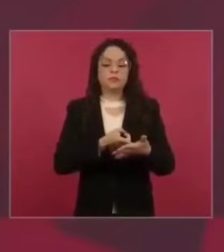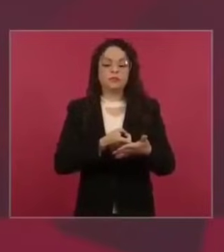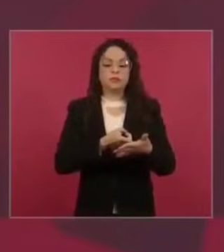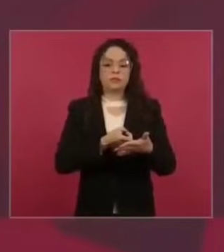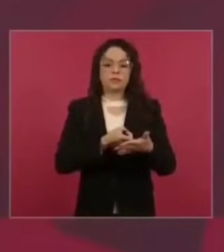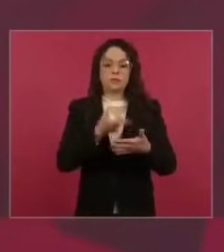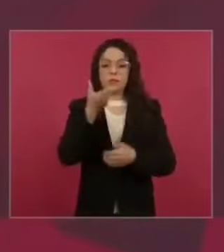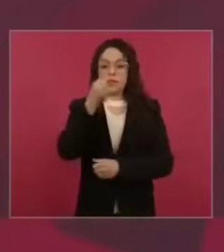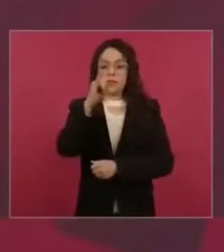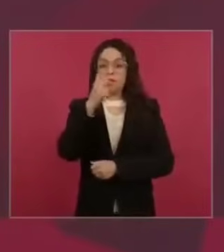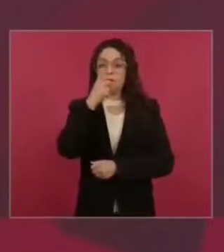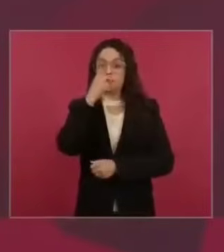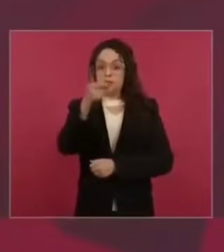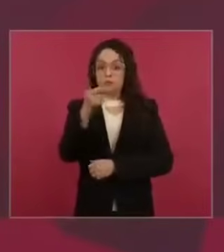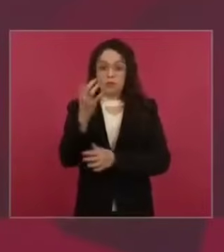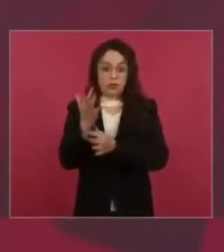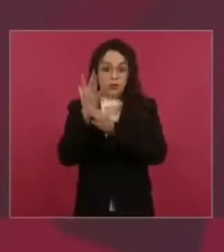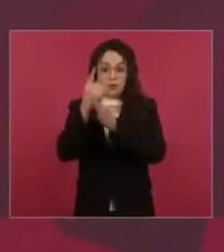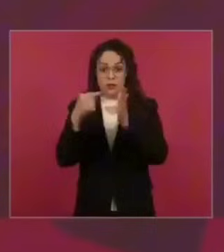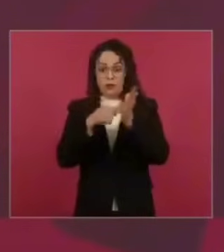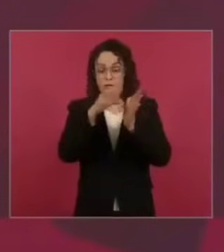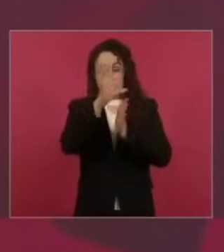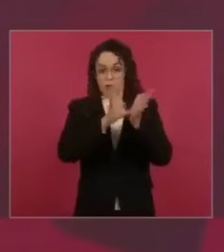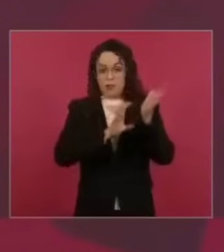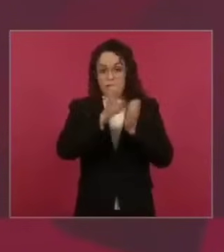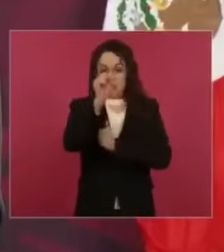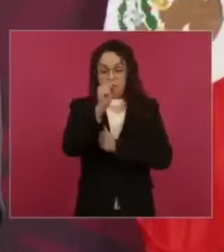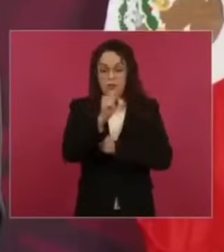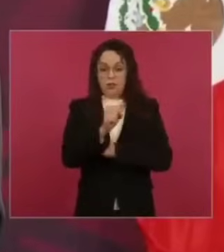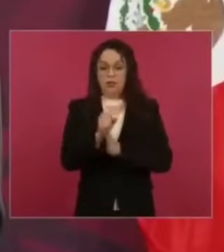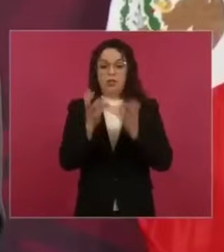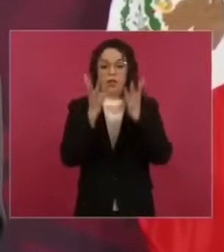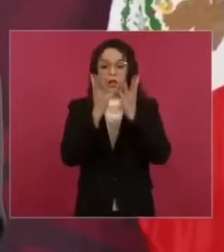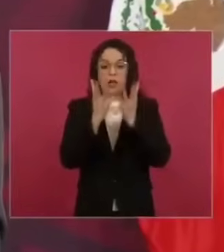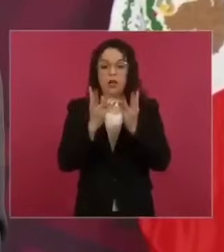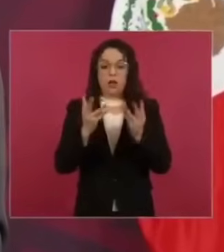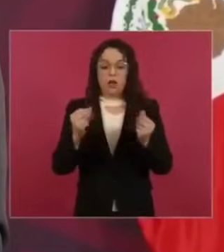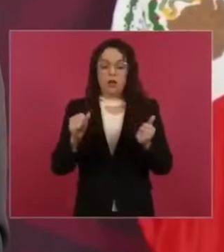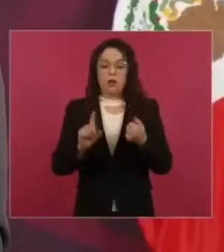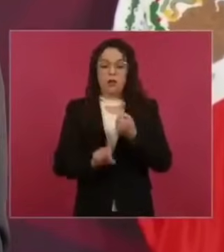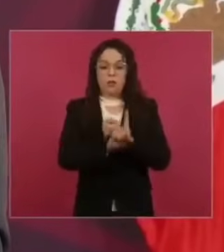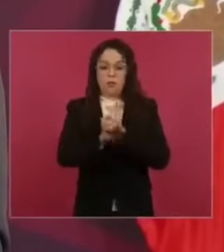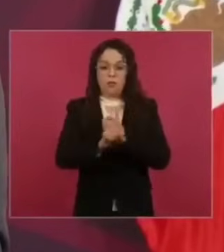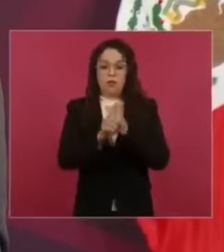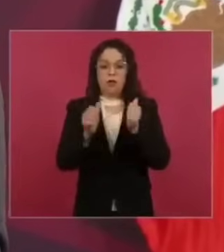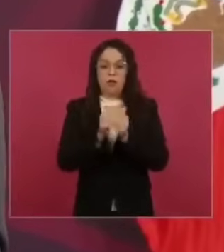Peña Nieto, Calderón, Fox, Zedillo, todos estos nefastos